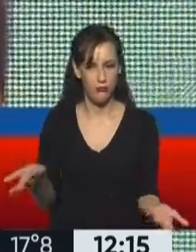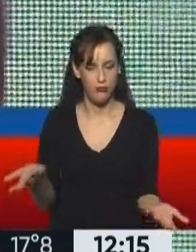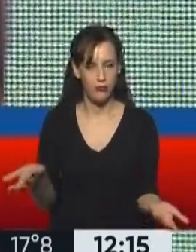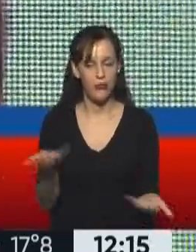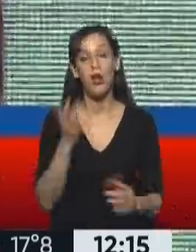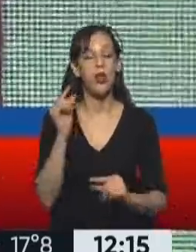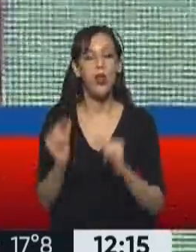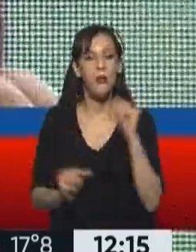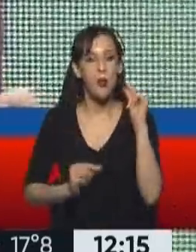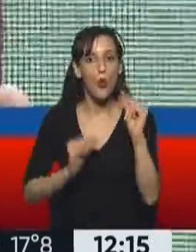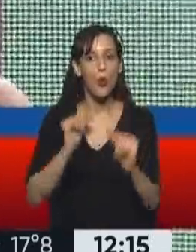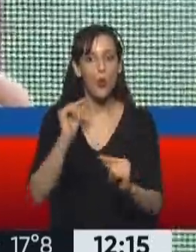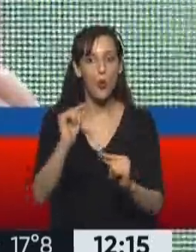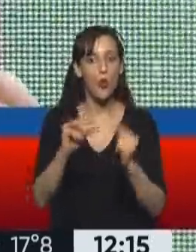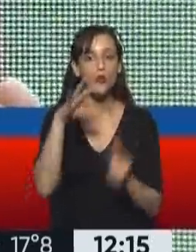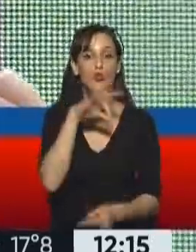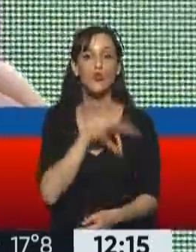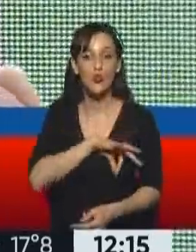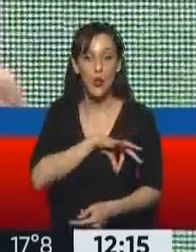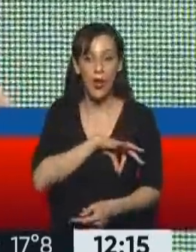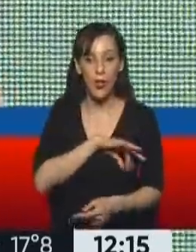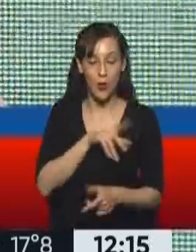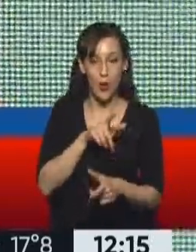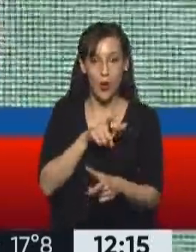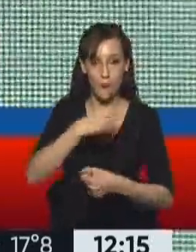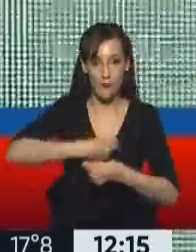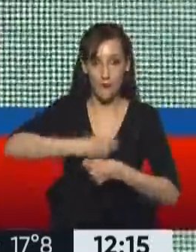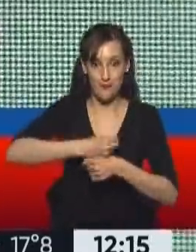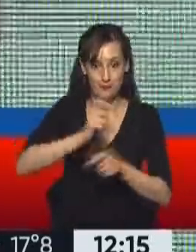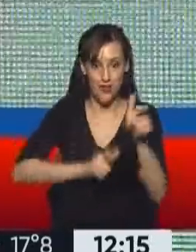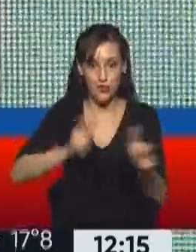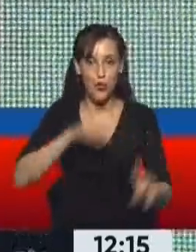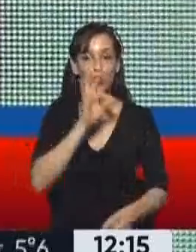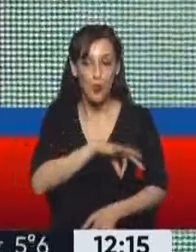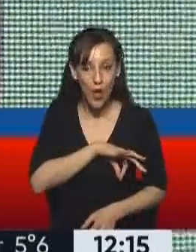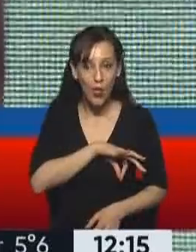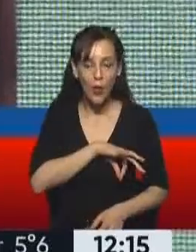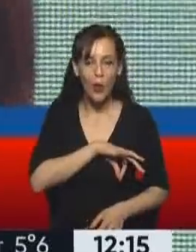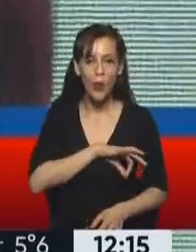comiendo el salario del trabajador y la trabajadora, que fueron